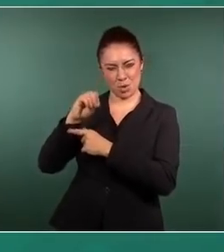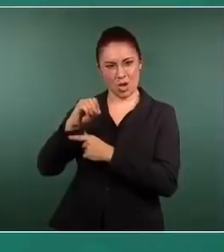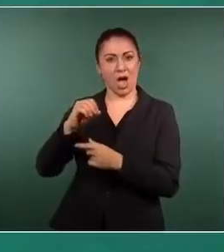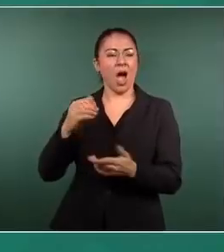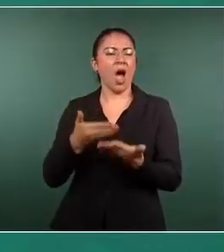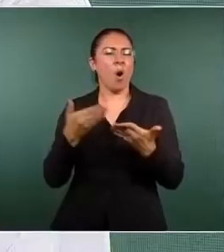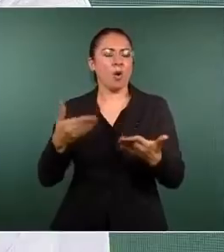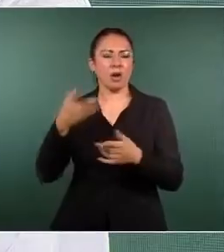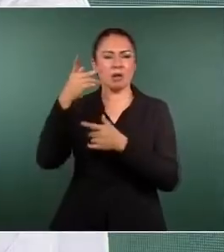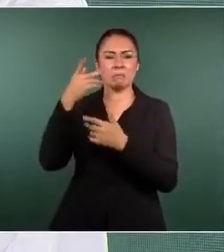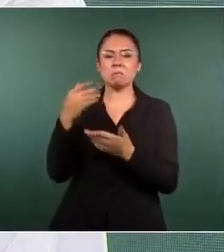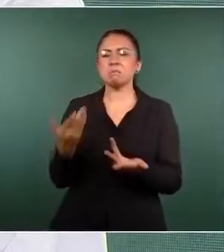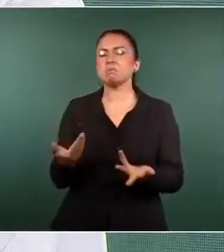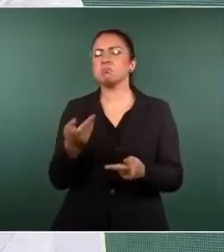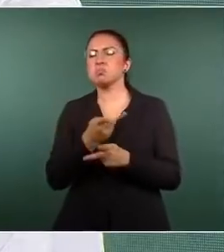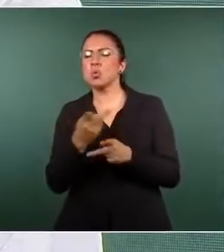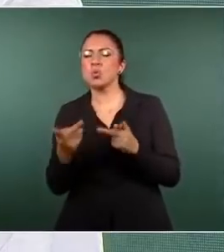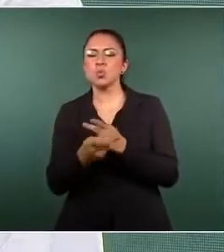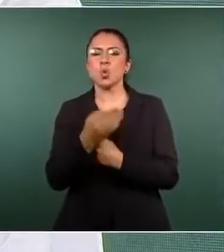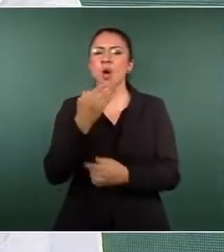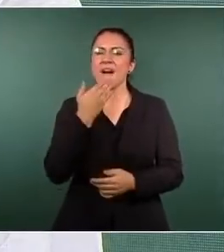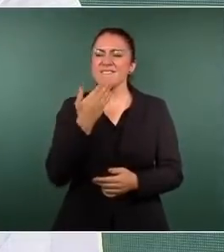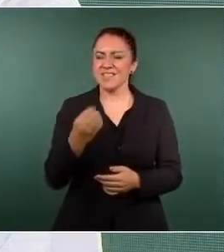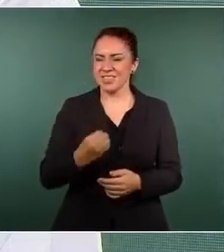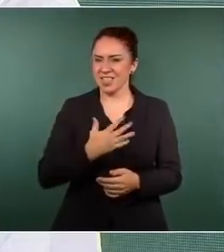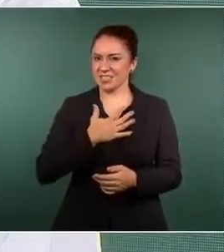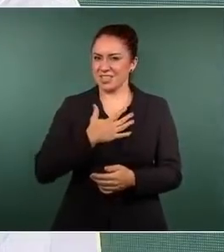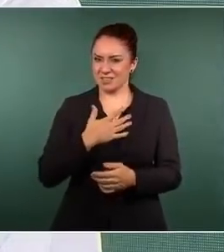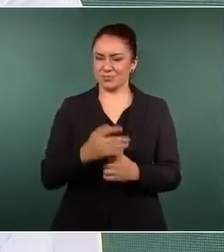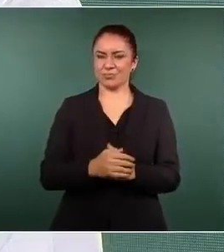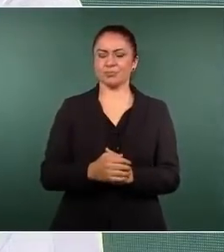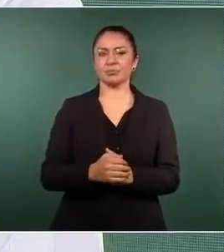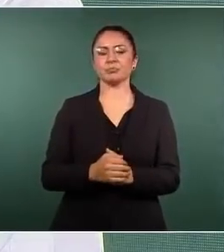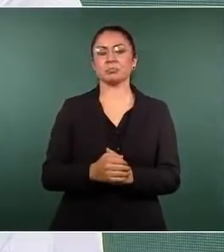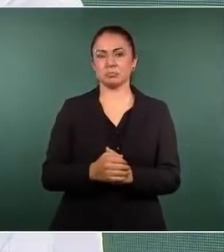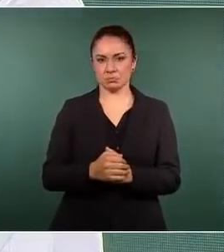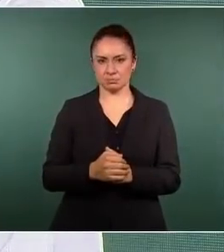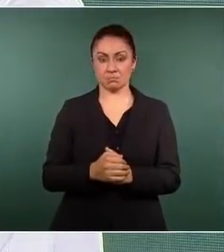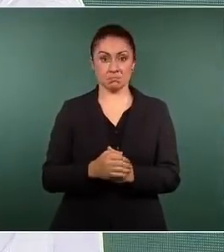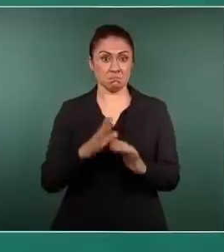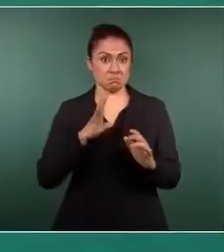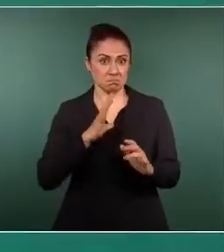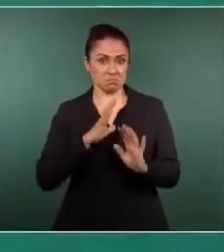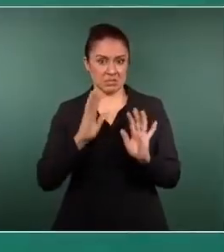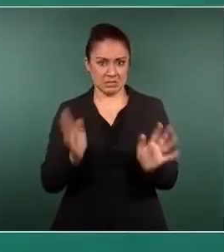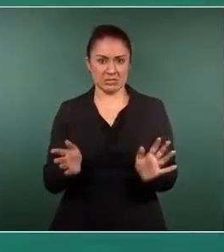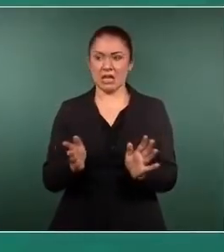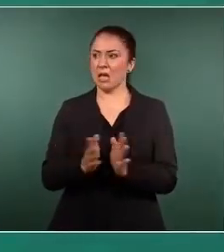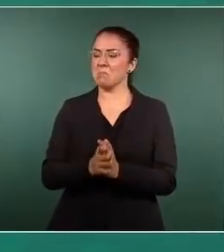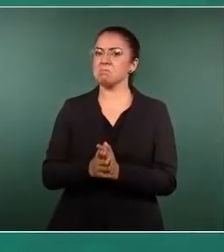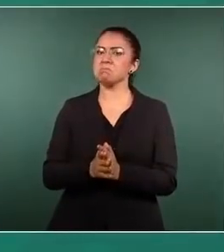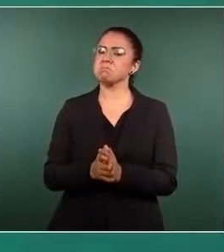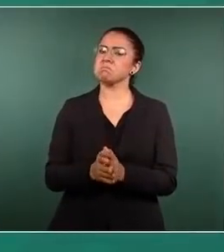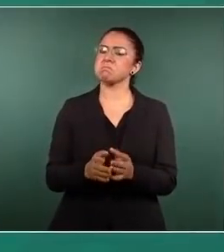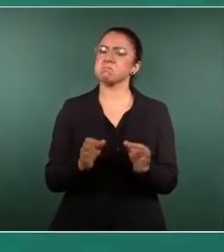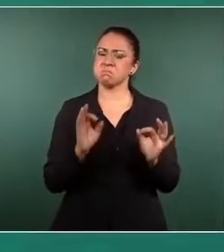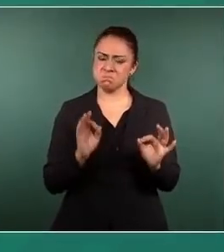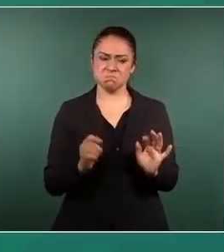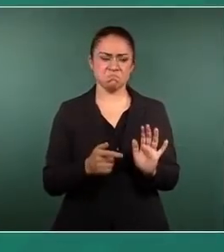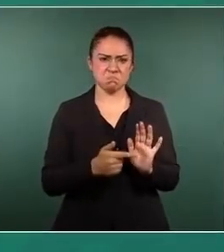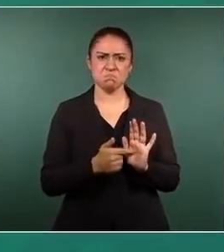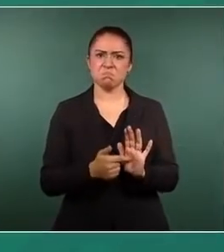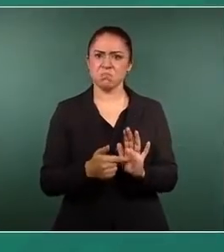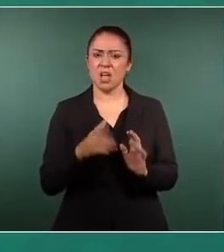bienestar ya se estableció el sistema de precios de garantía aquí en nayarit